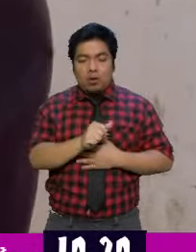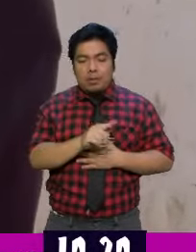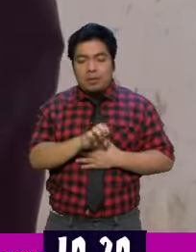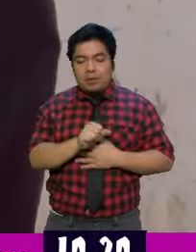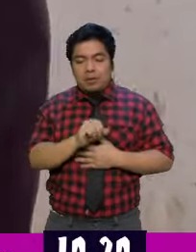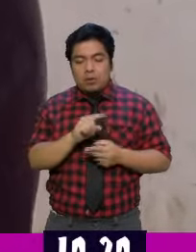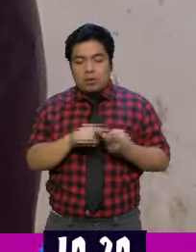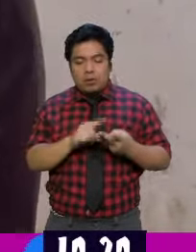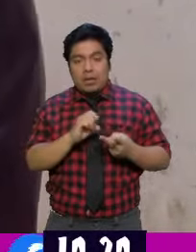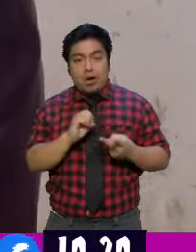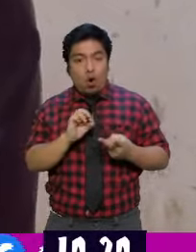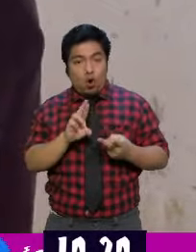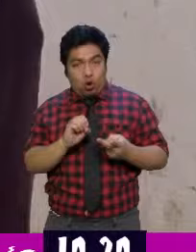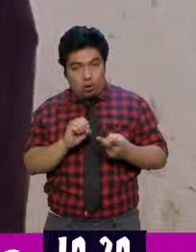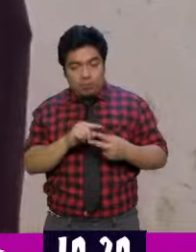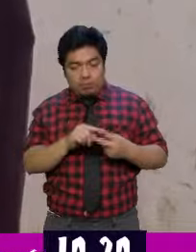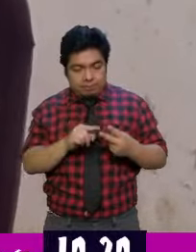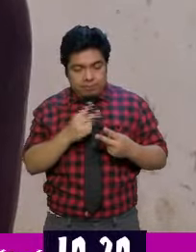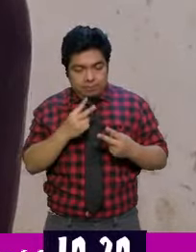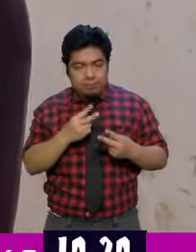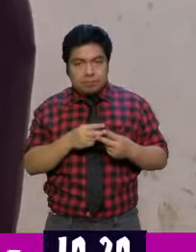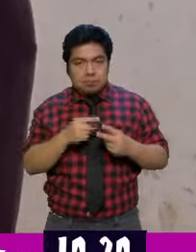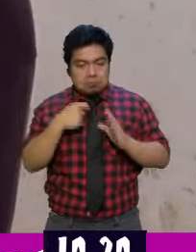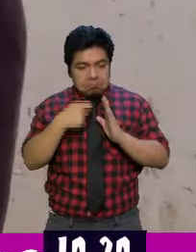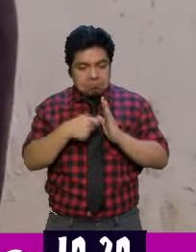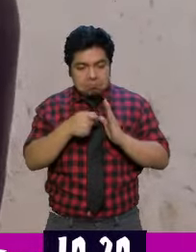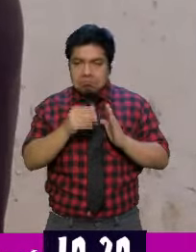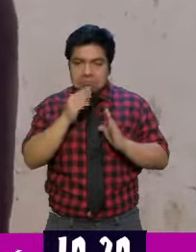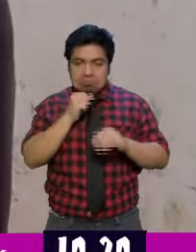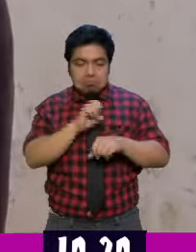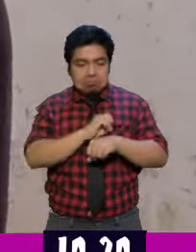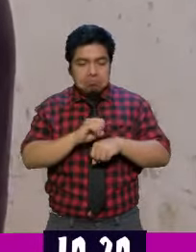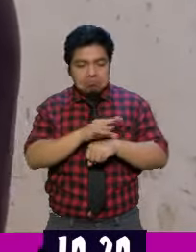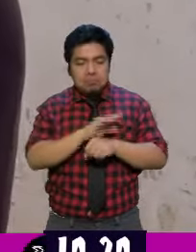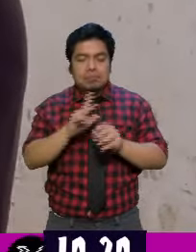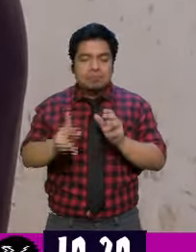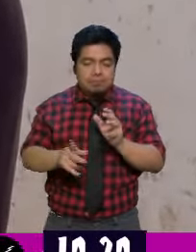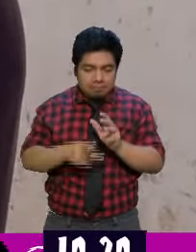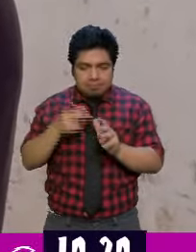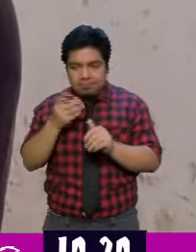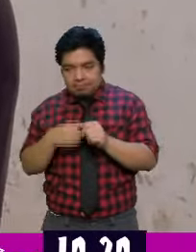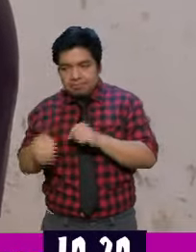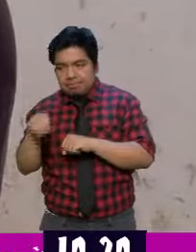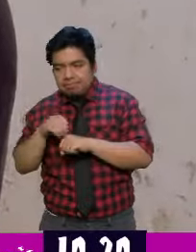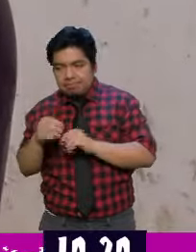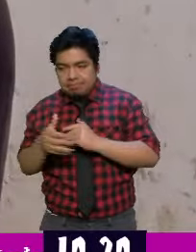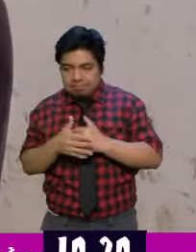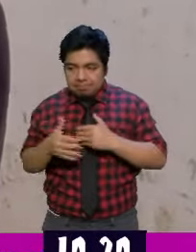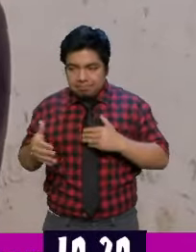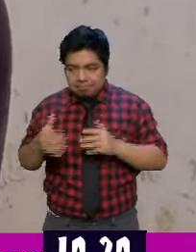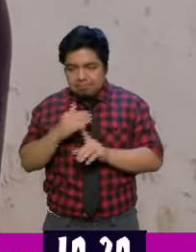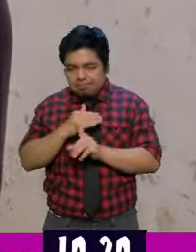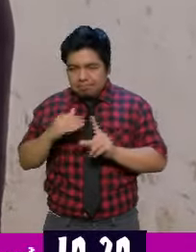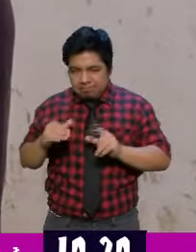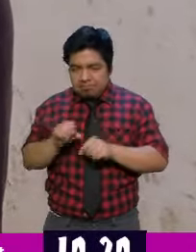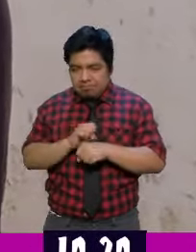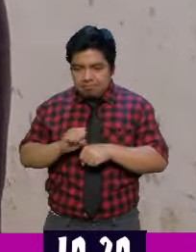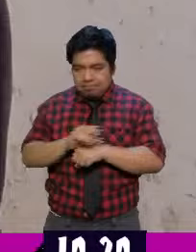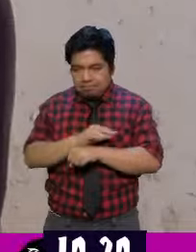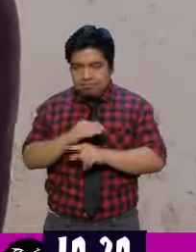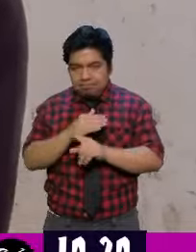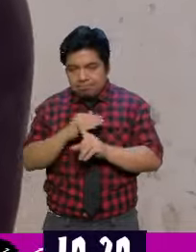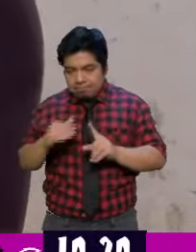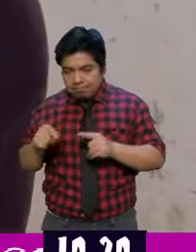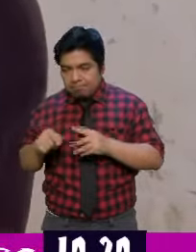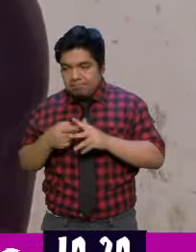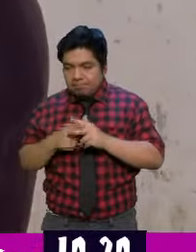Oro. Y bueno, y después no pudimos grabar más por la pandemia. Después retomamos durante la mitad de la pandemia,